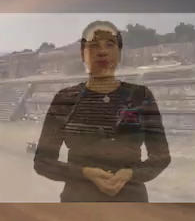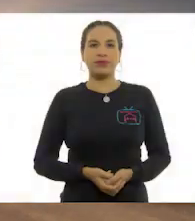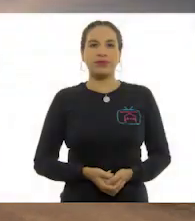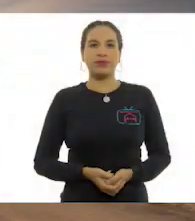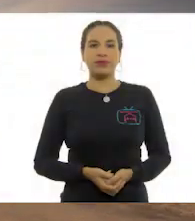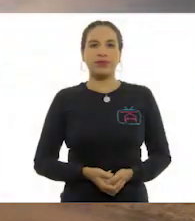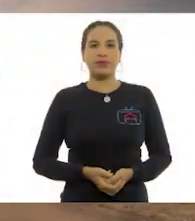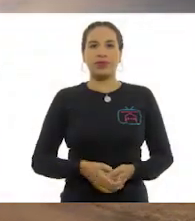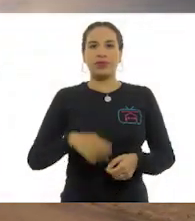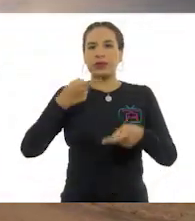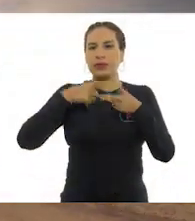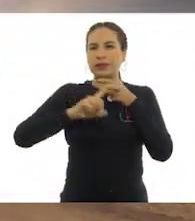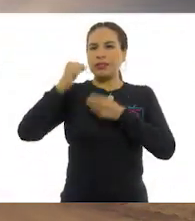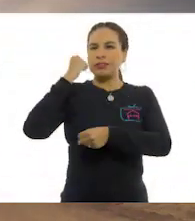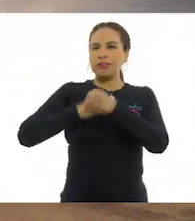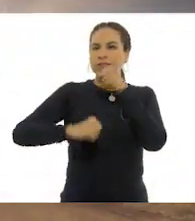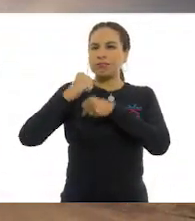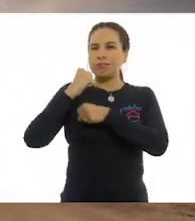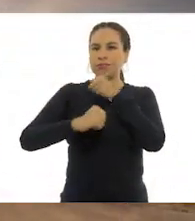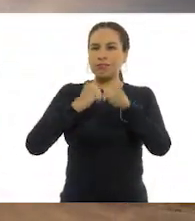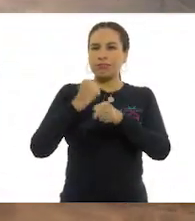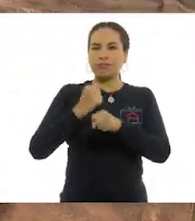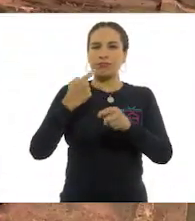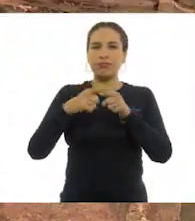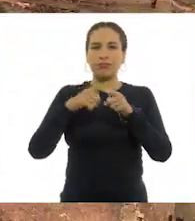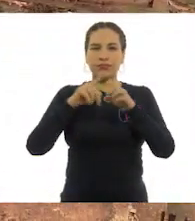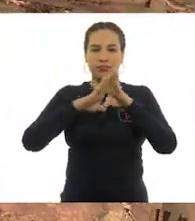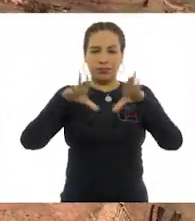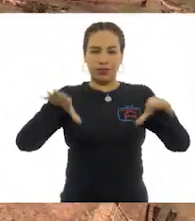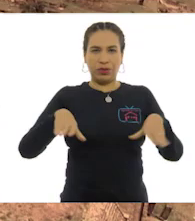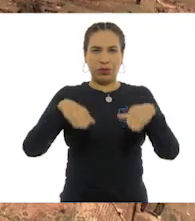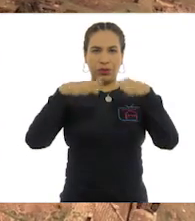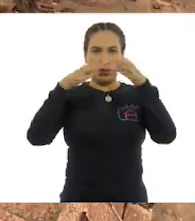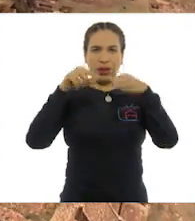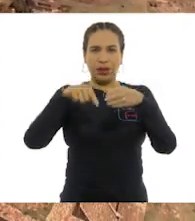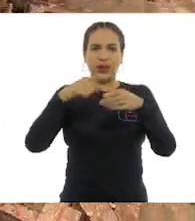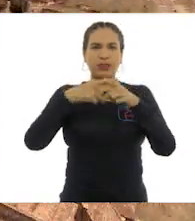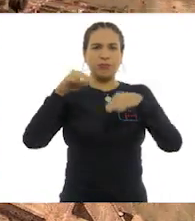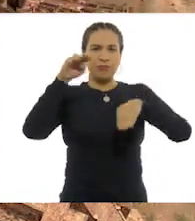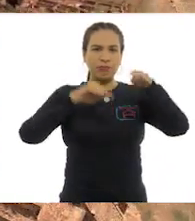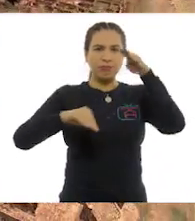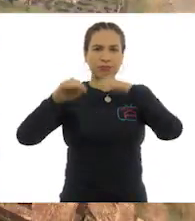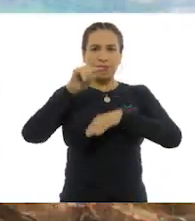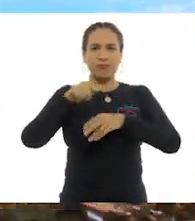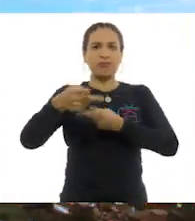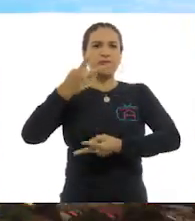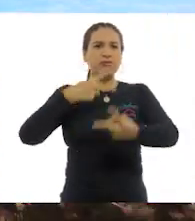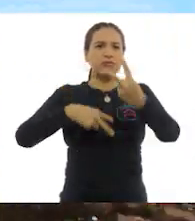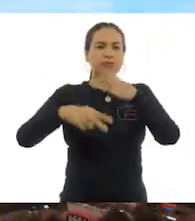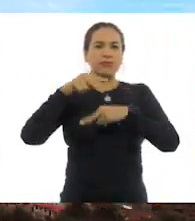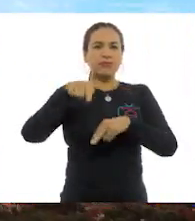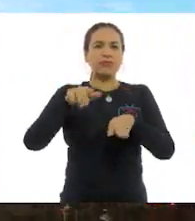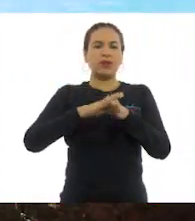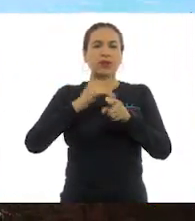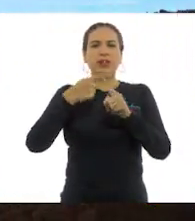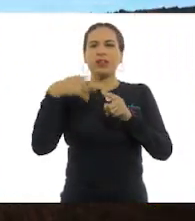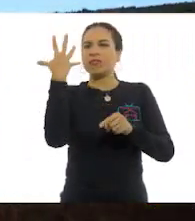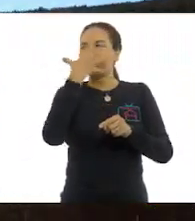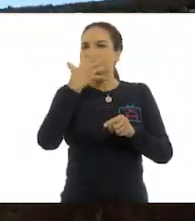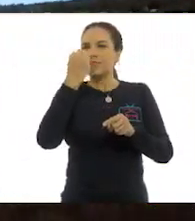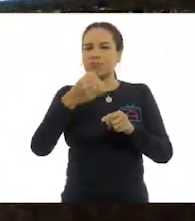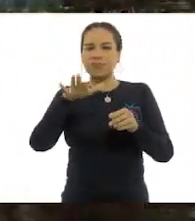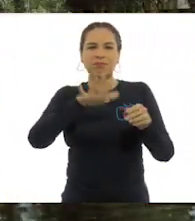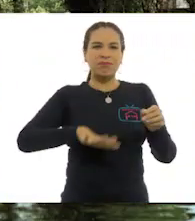El surgimiento hace miles de años de una cadena de volcanes y altas montañas dio lugar a la creación de una prodigiosa